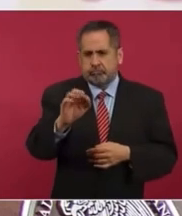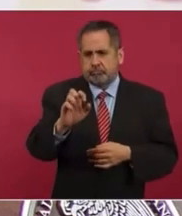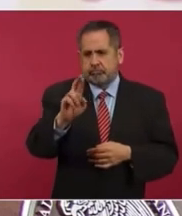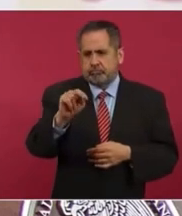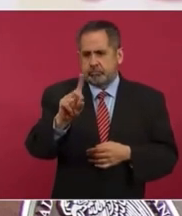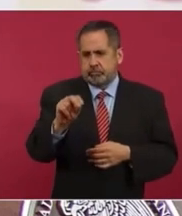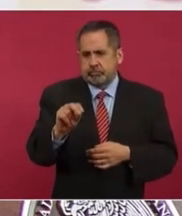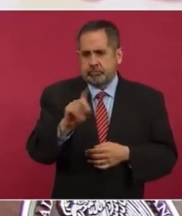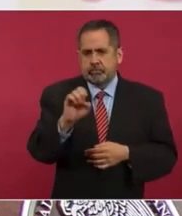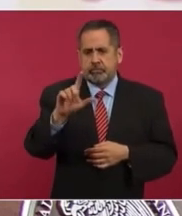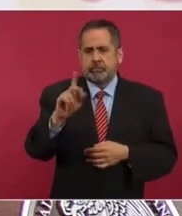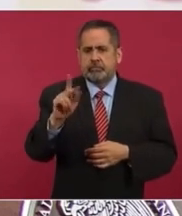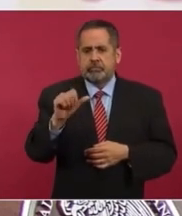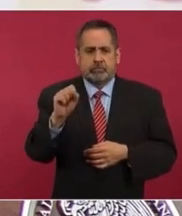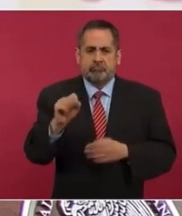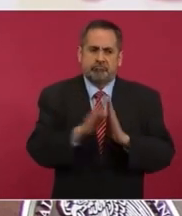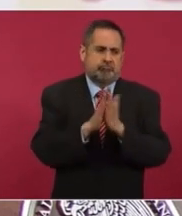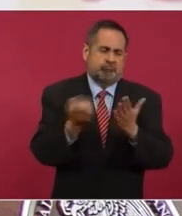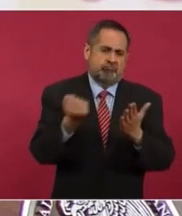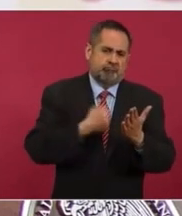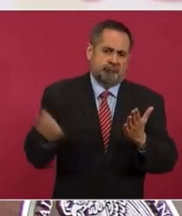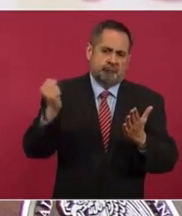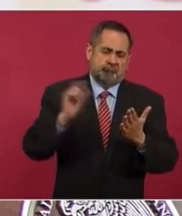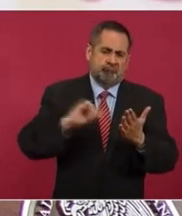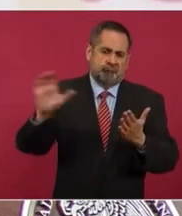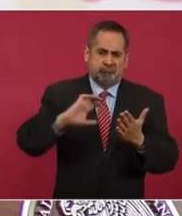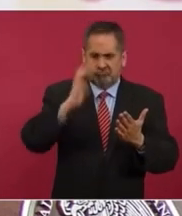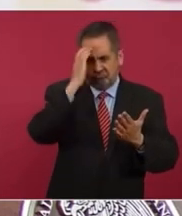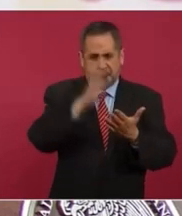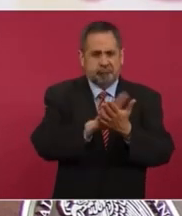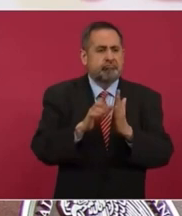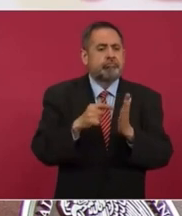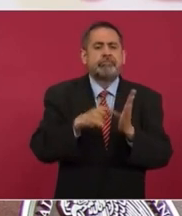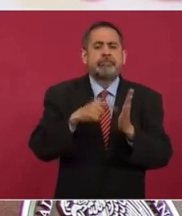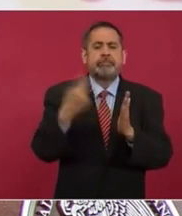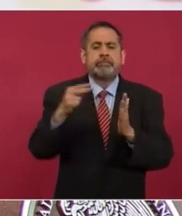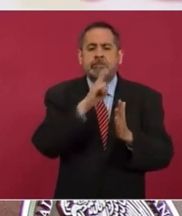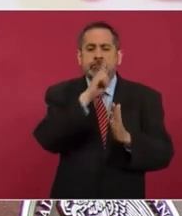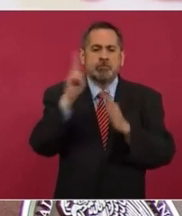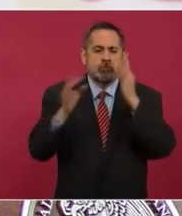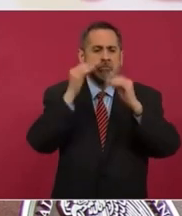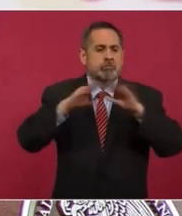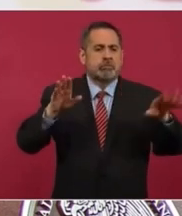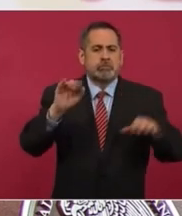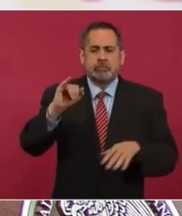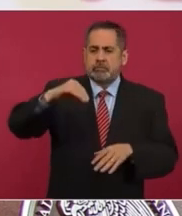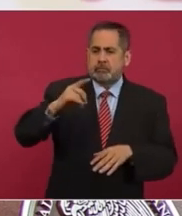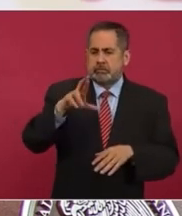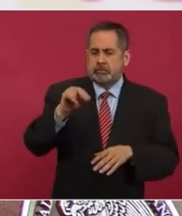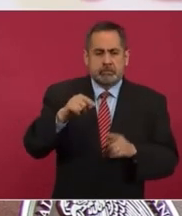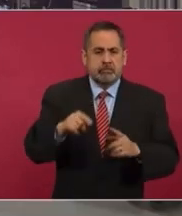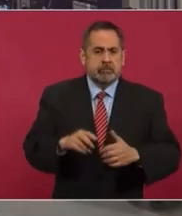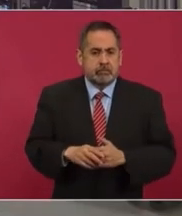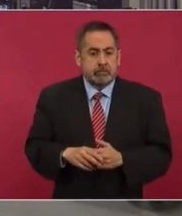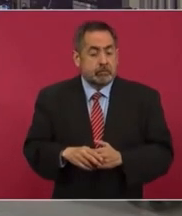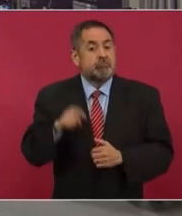Paso, que escribió un gran libro que se llama Noticias del Imperio. Sí, sí.